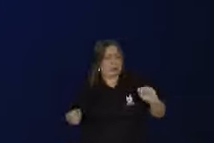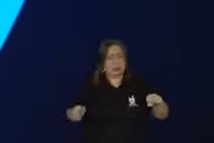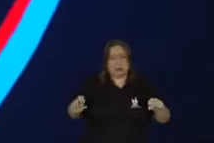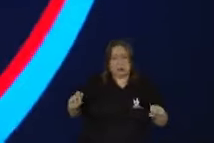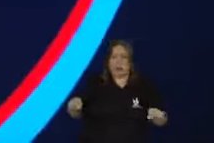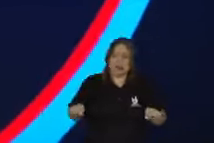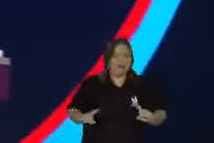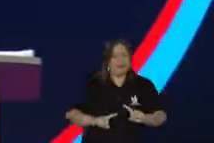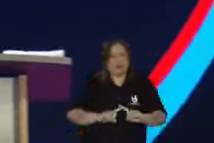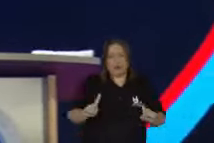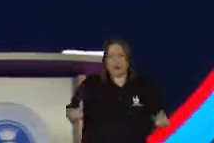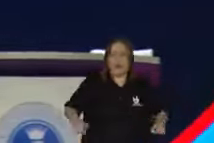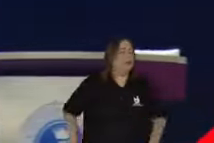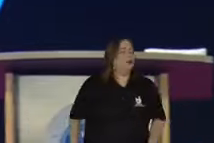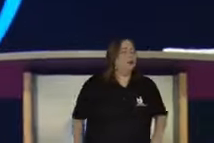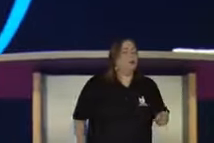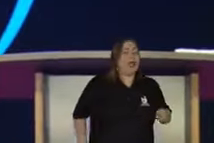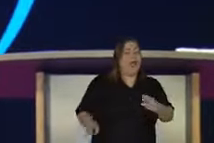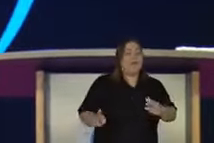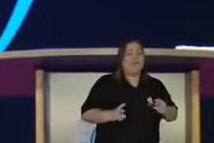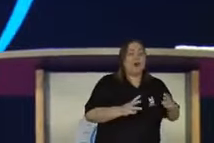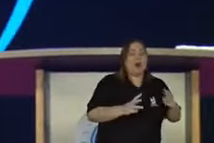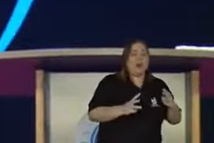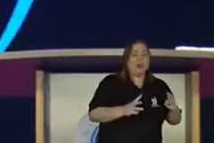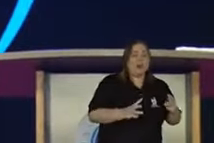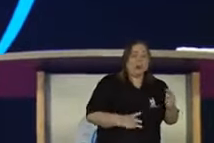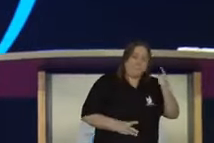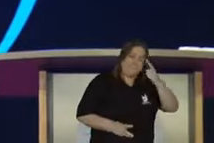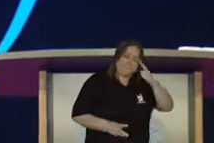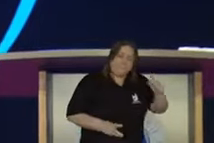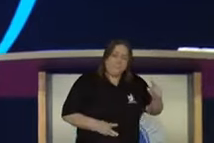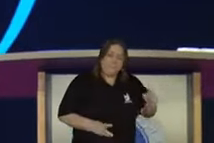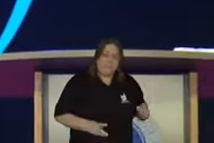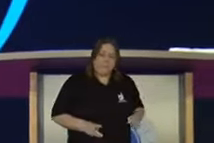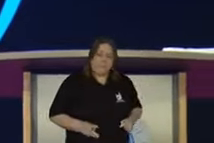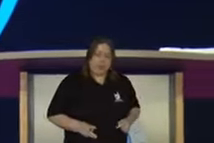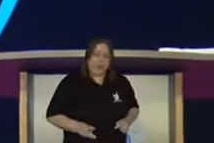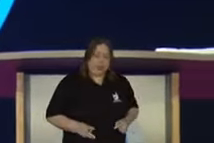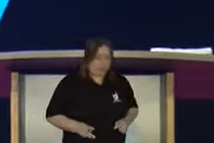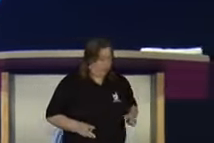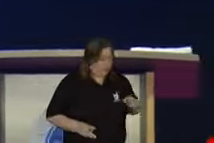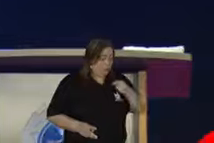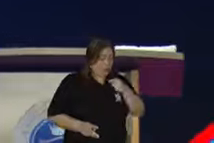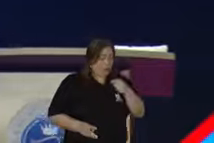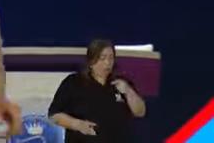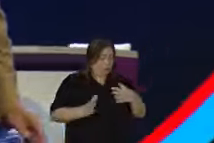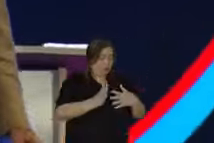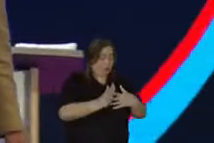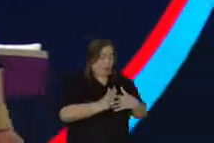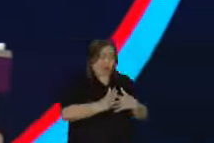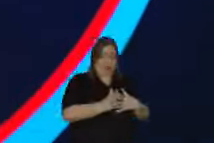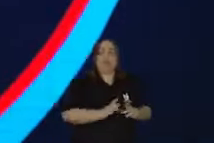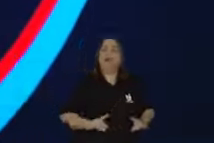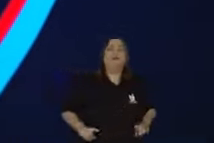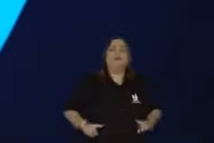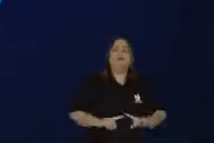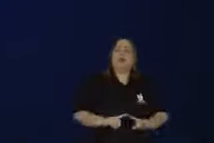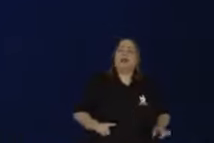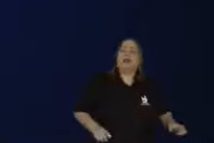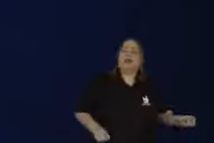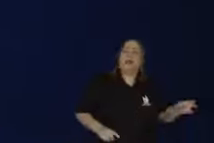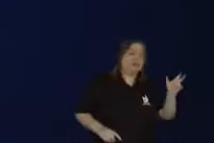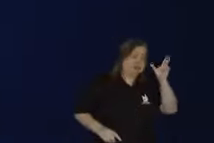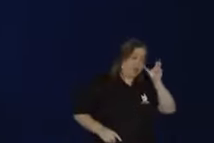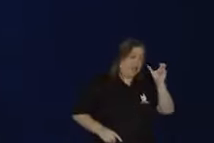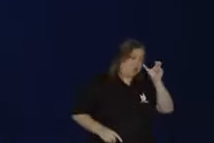una herramienta estratégica para un fin que él persigue mucho más profundo. Al diablo no le interesa si te